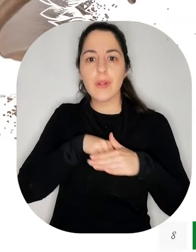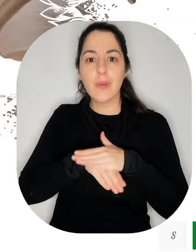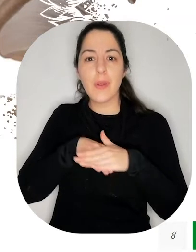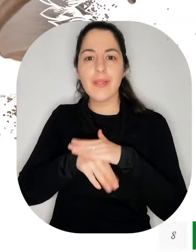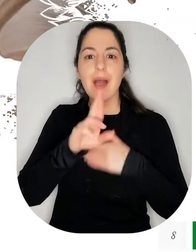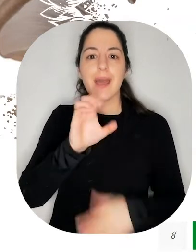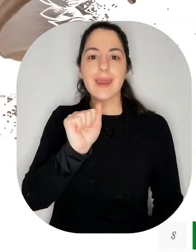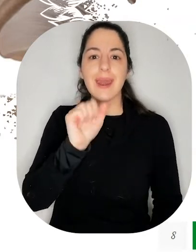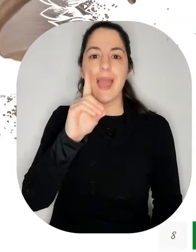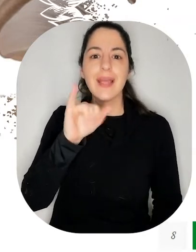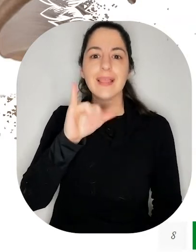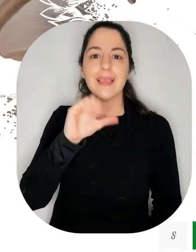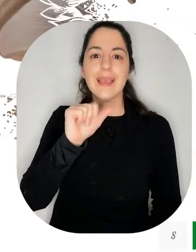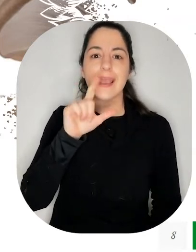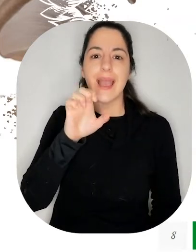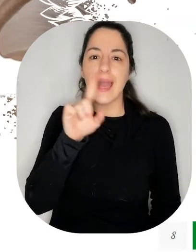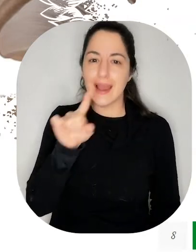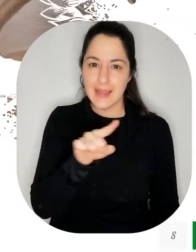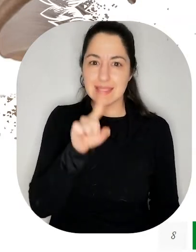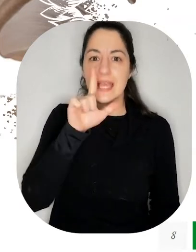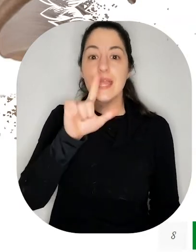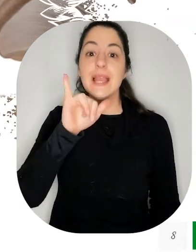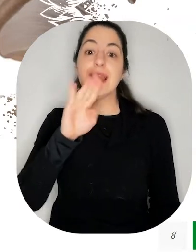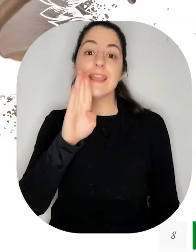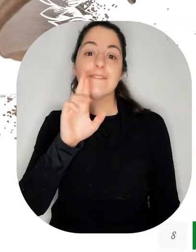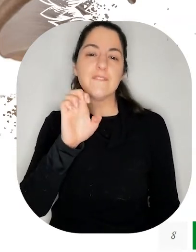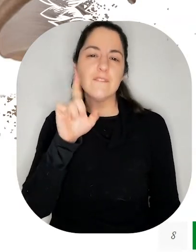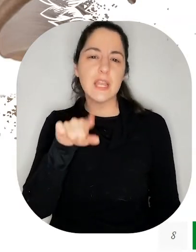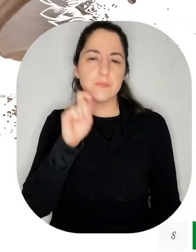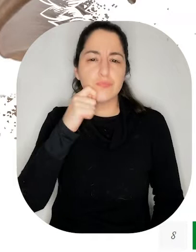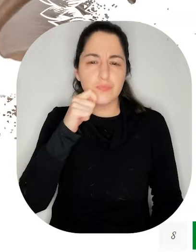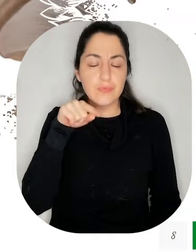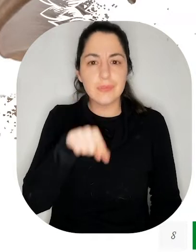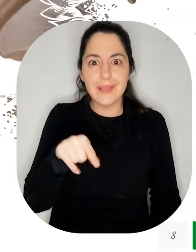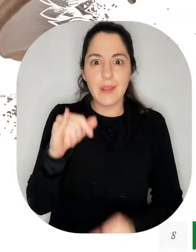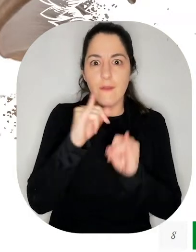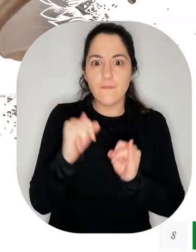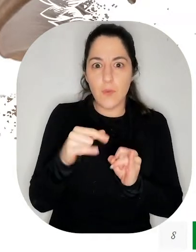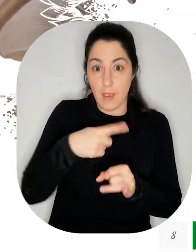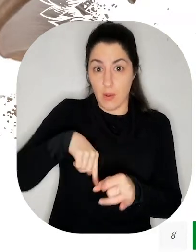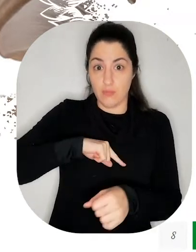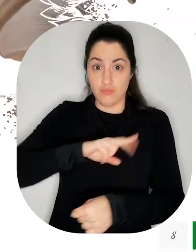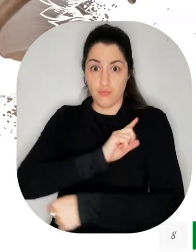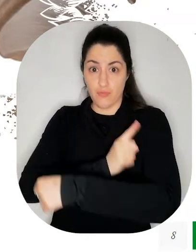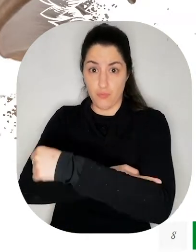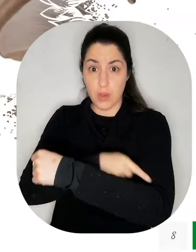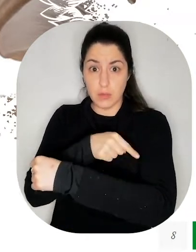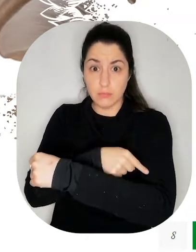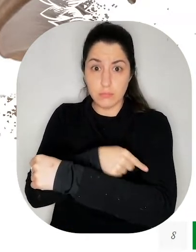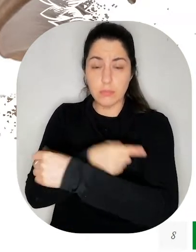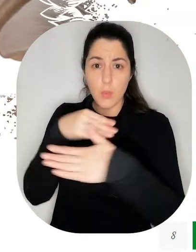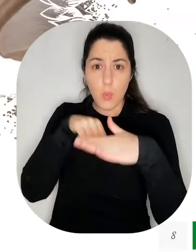llaman los radicales libres, que son un producto del metabolismo de nuestra manera de